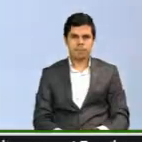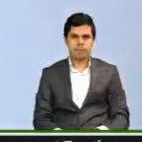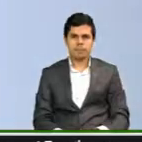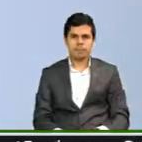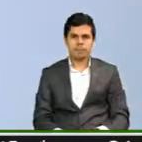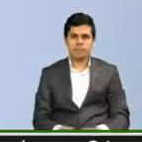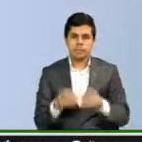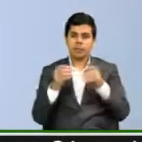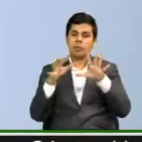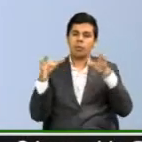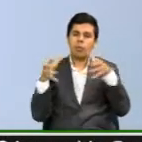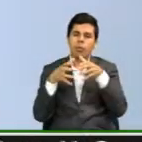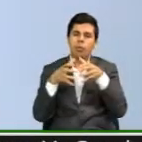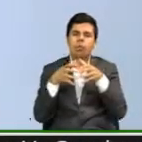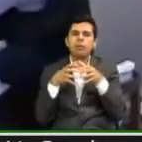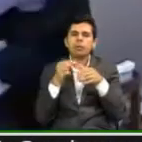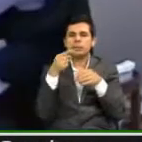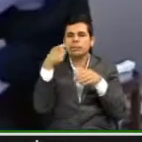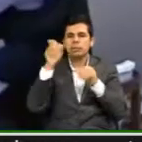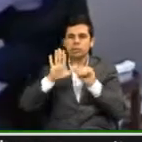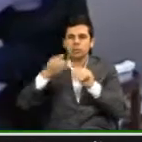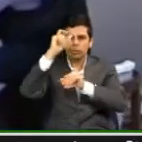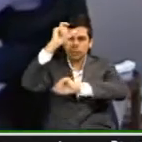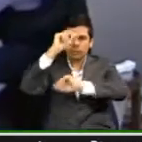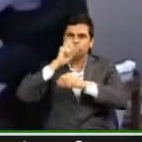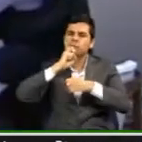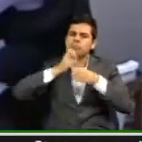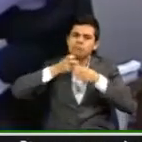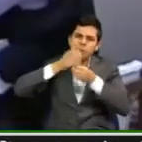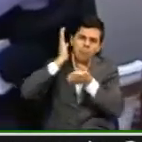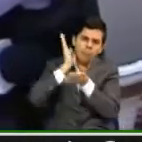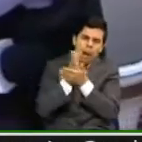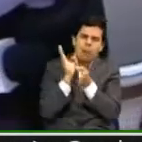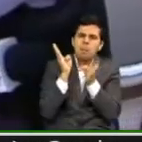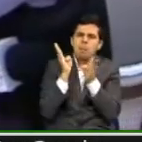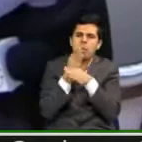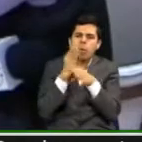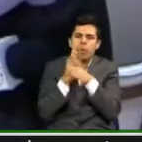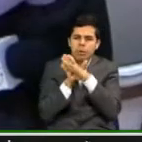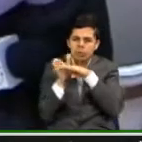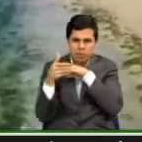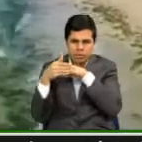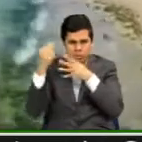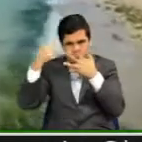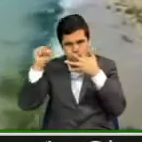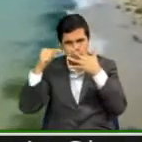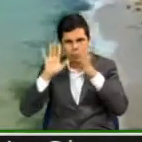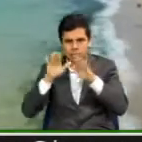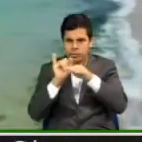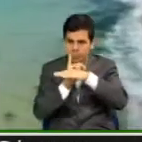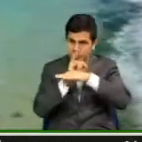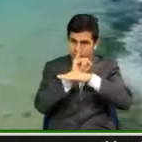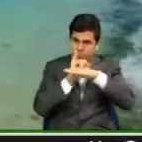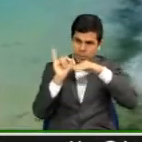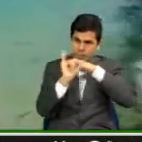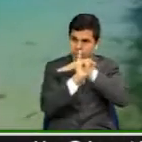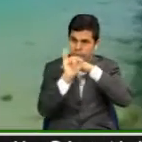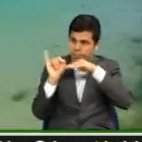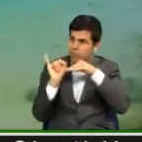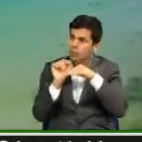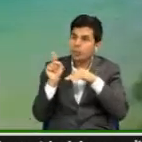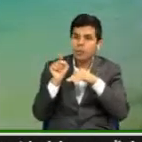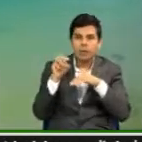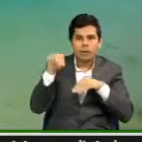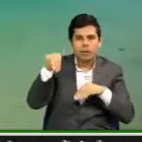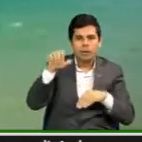Son más de 100 las agencias de viajes en Cúcuta que presentan afectaciones por el cierre de la frontera, ya que la isla de Margarita en Venezuela es uno de los